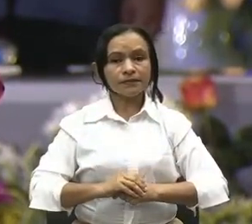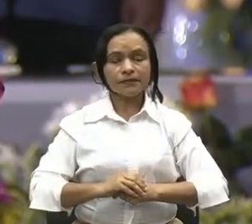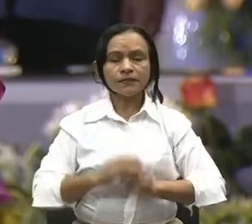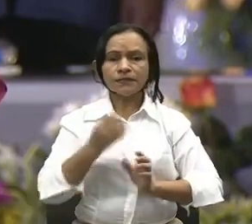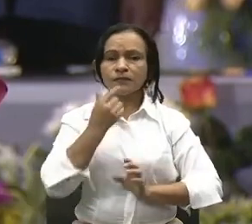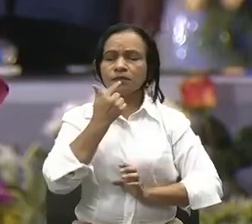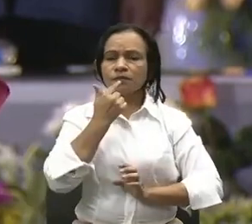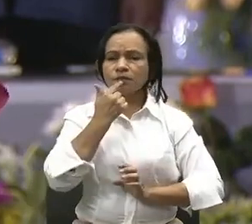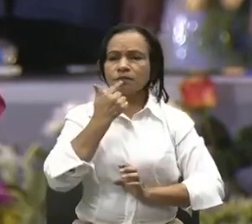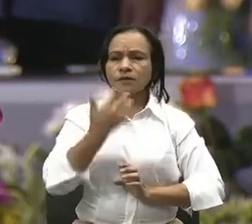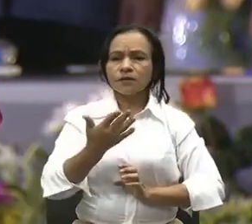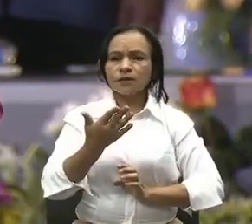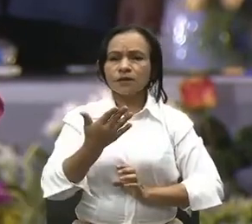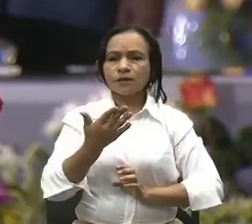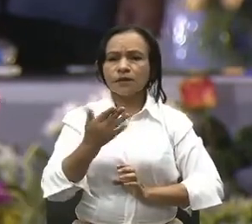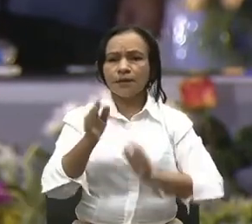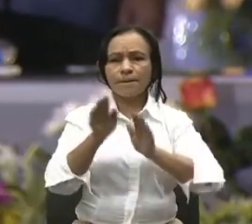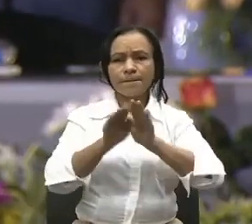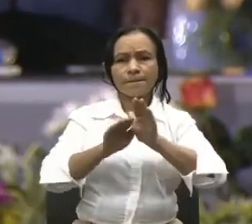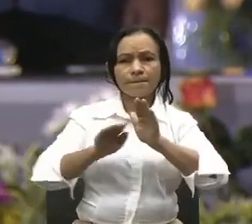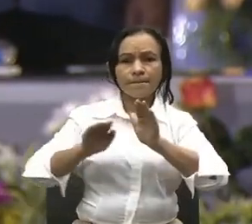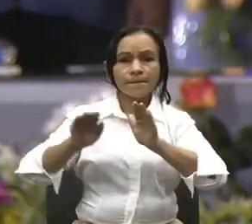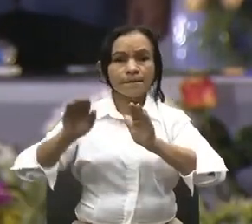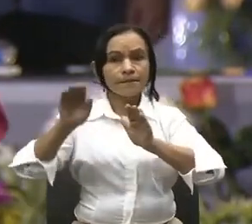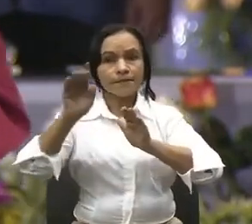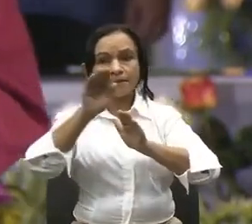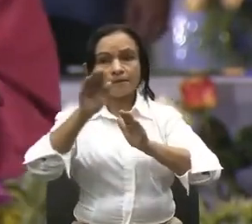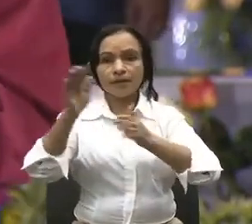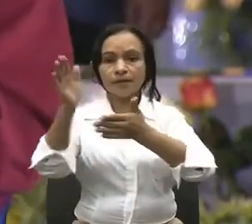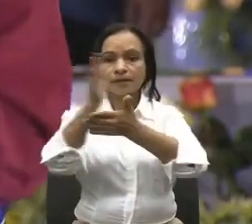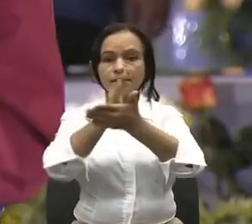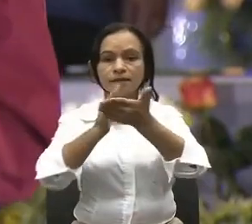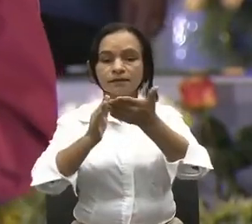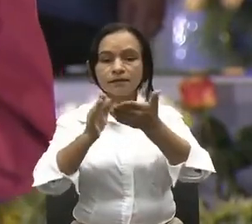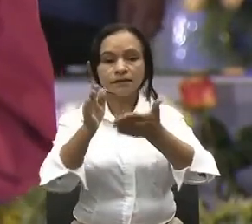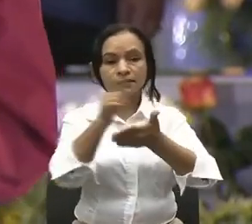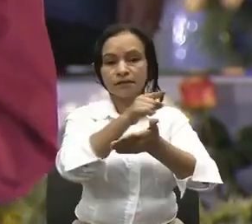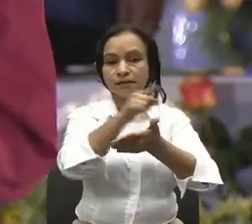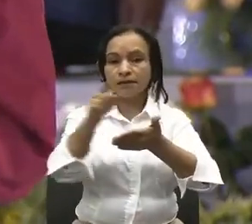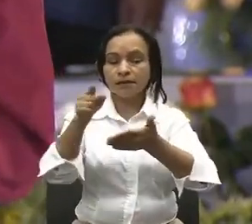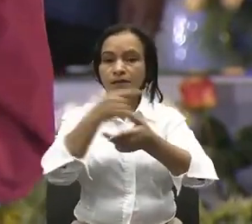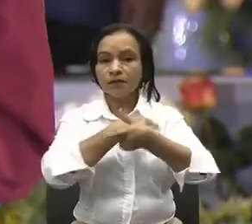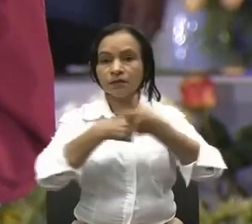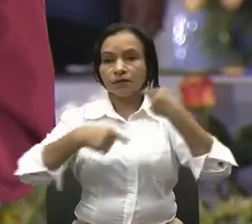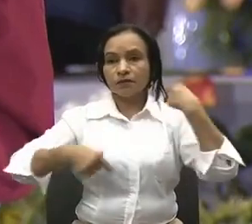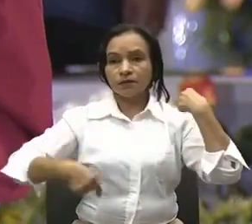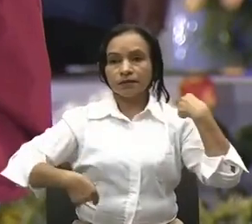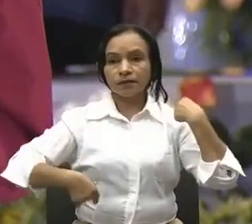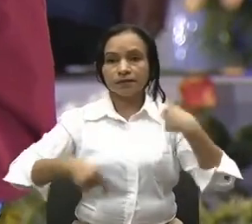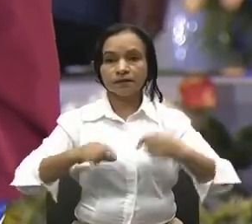porque más allá de las buenas intenciones de algunos presidentes